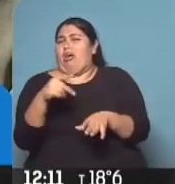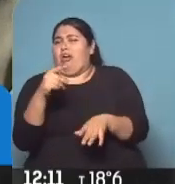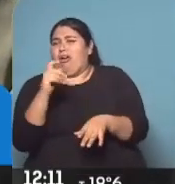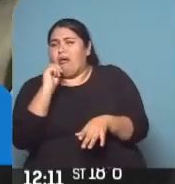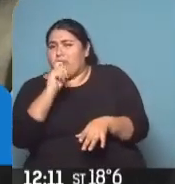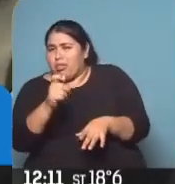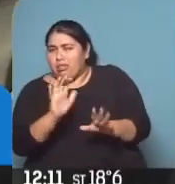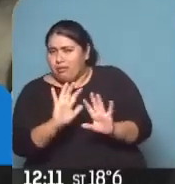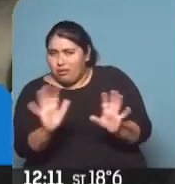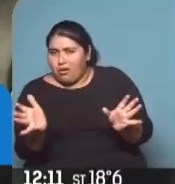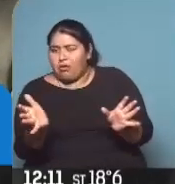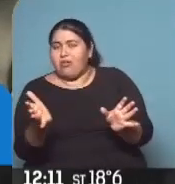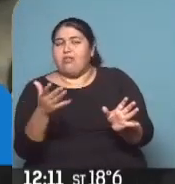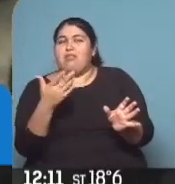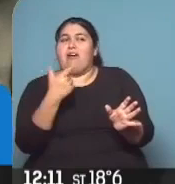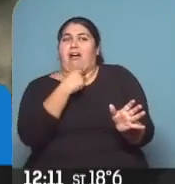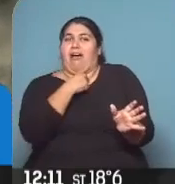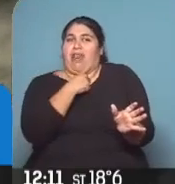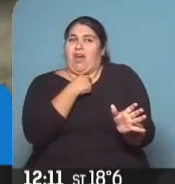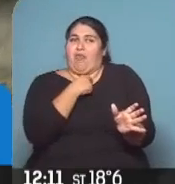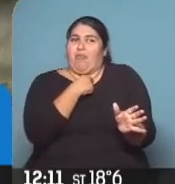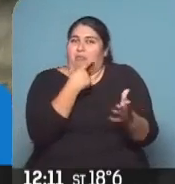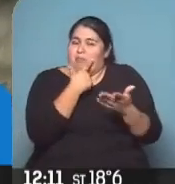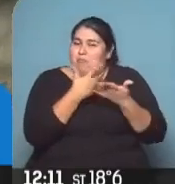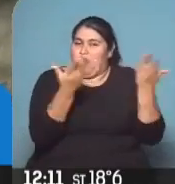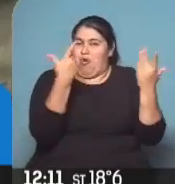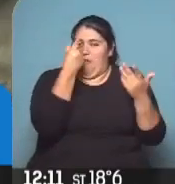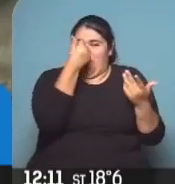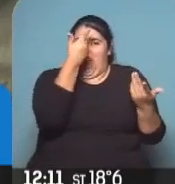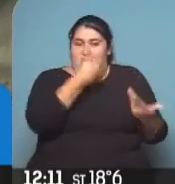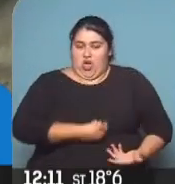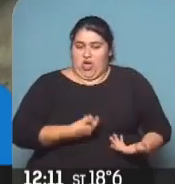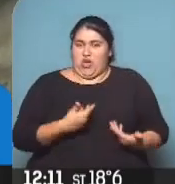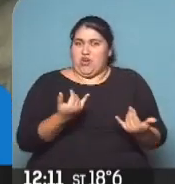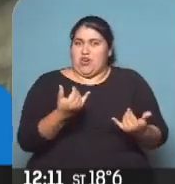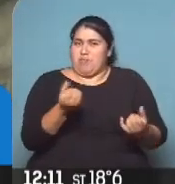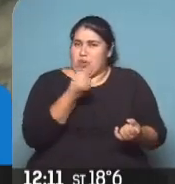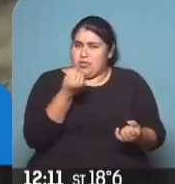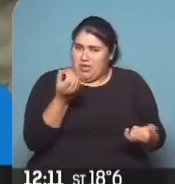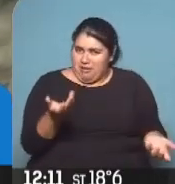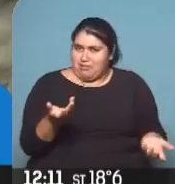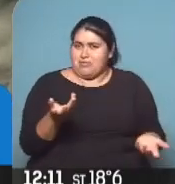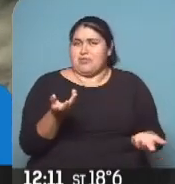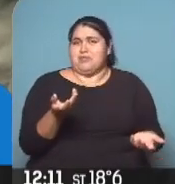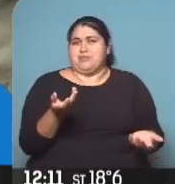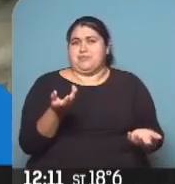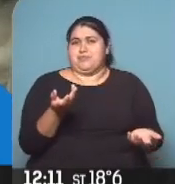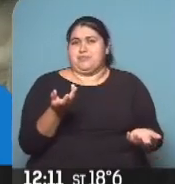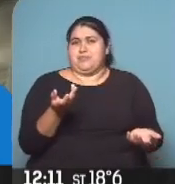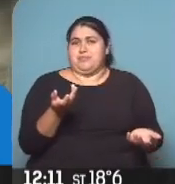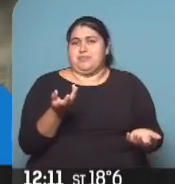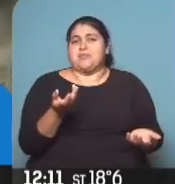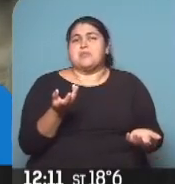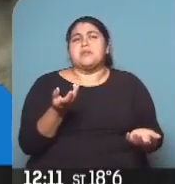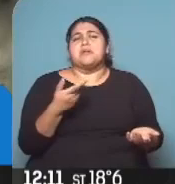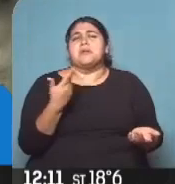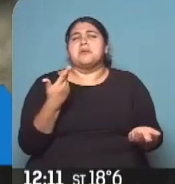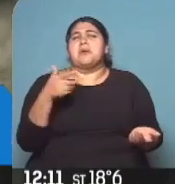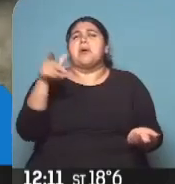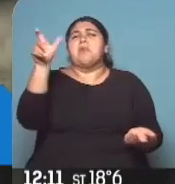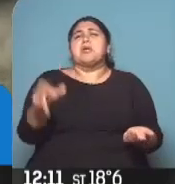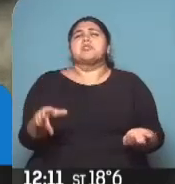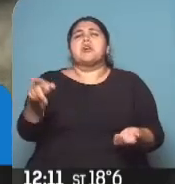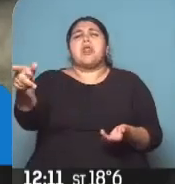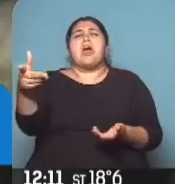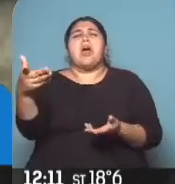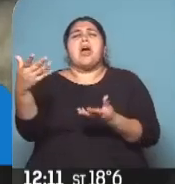queremos una oportunidad de mostrar lo que valemos y no que aquel que no se fuerza